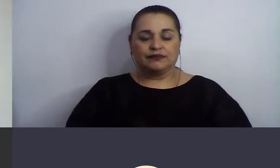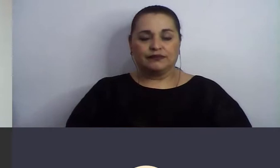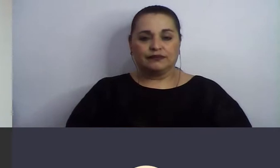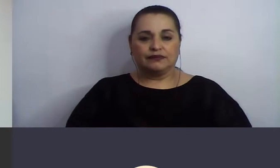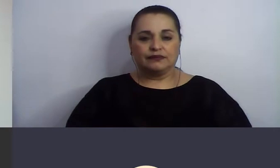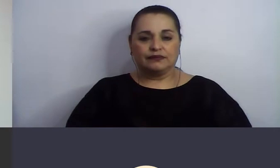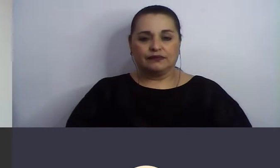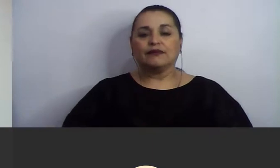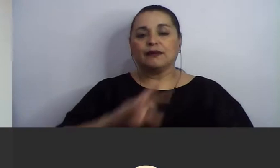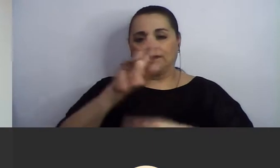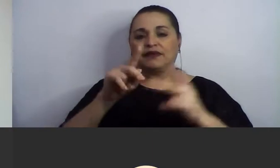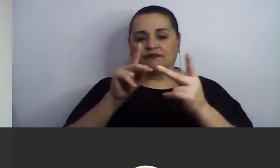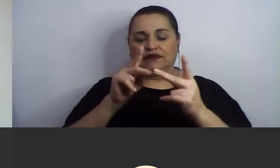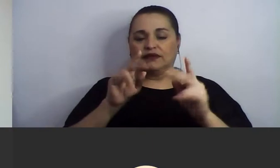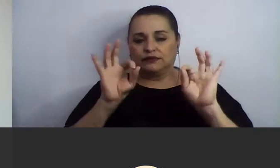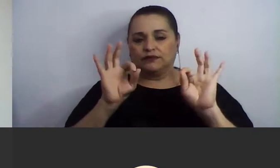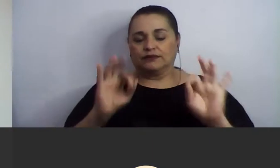Perfecto.